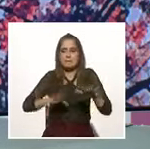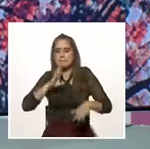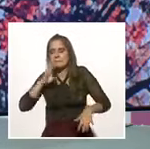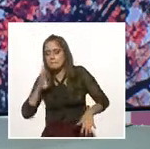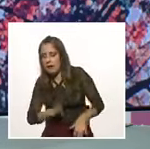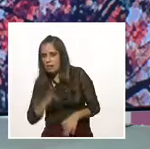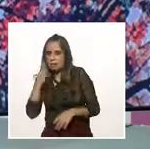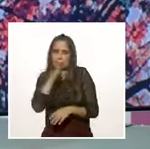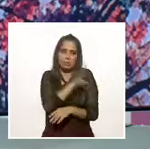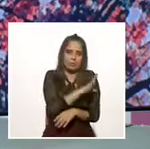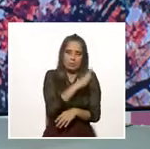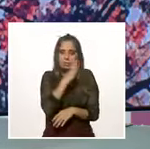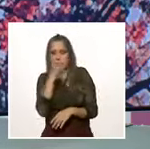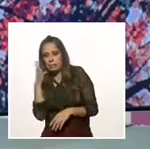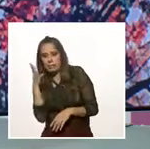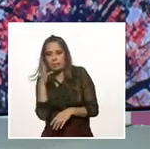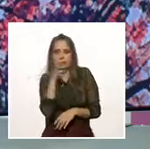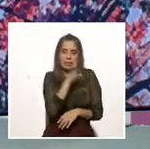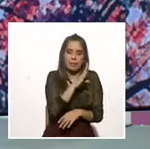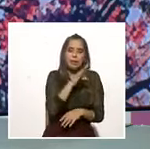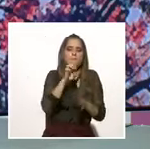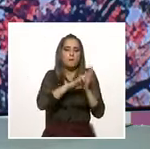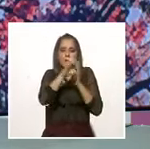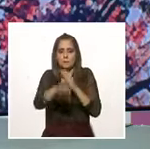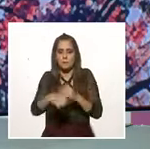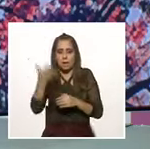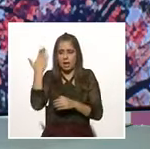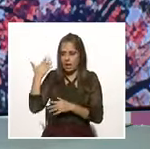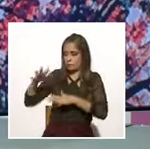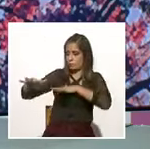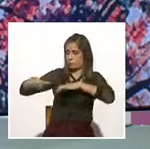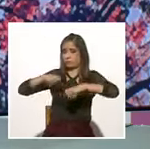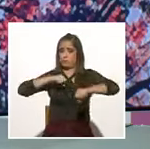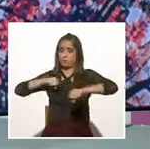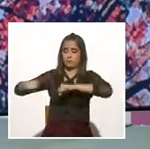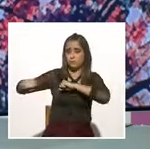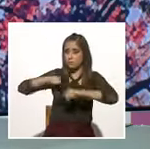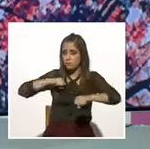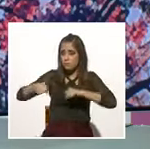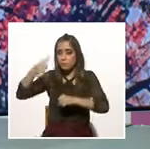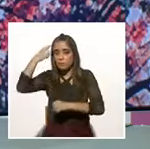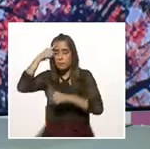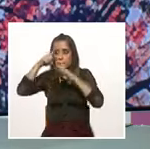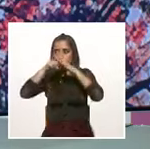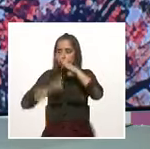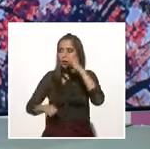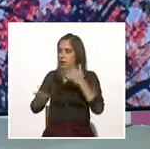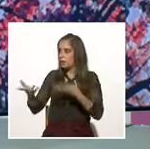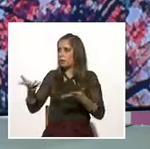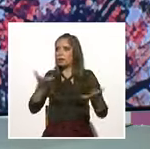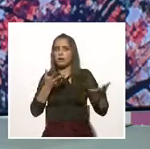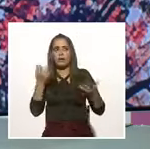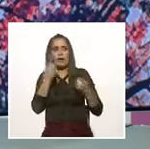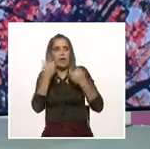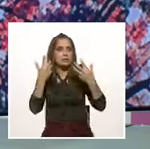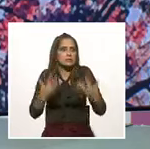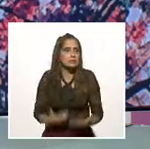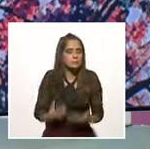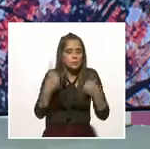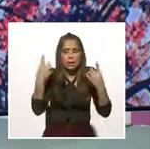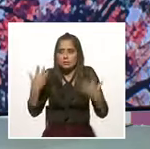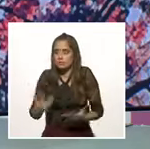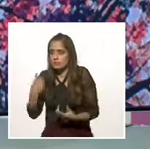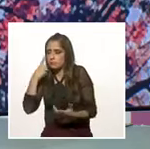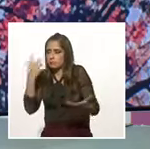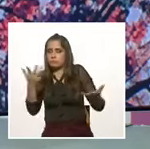momento, minutos después de un terremoto, no hay mucho tiempo para pensar y para ser estratega, ¿no?